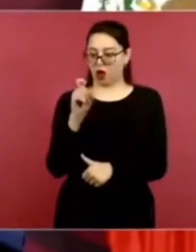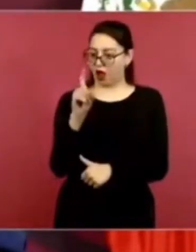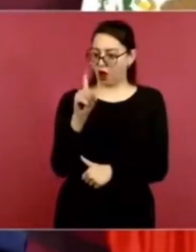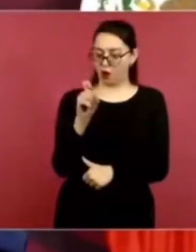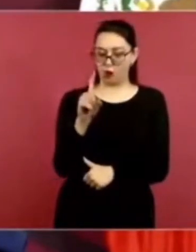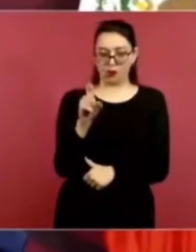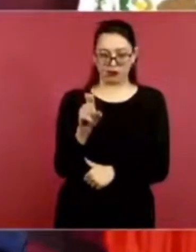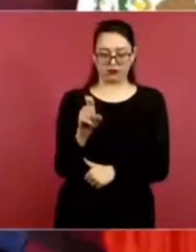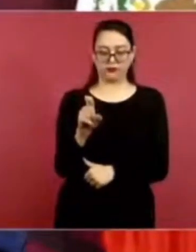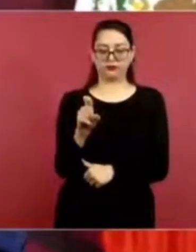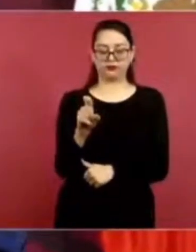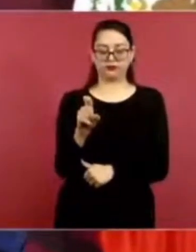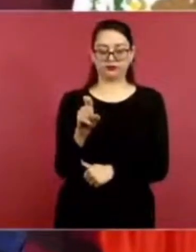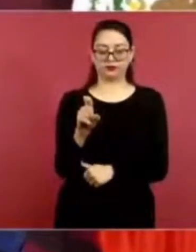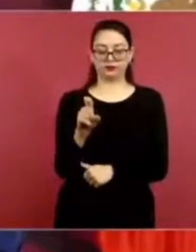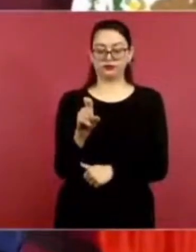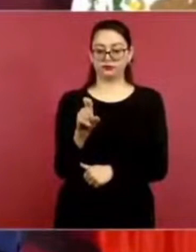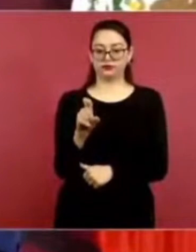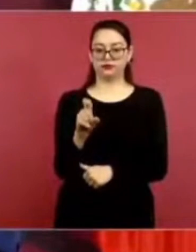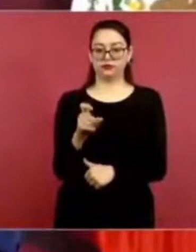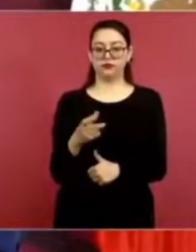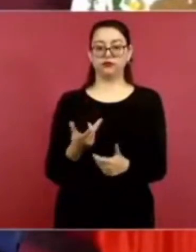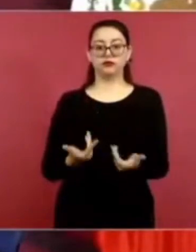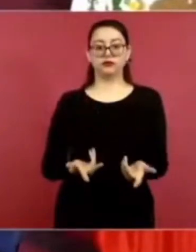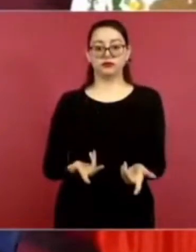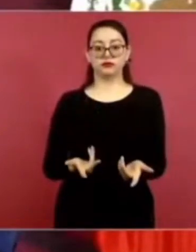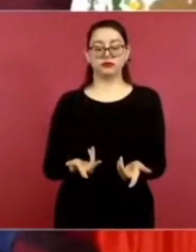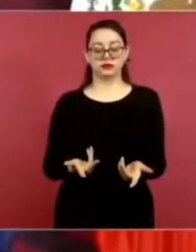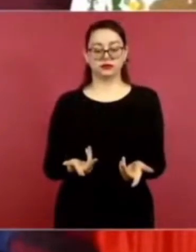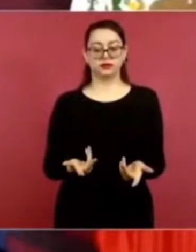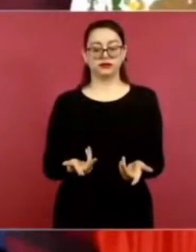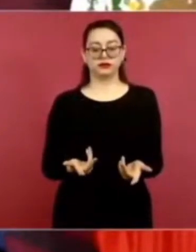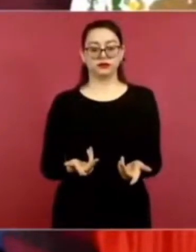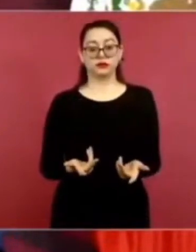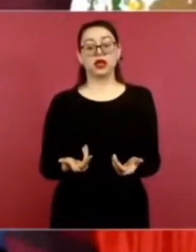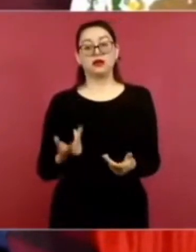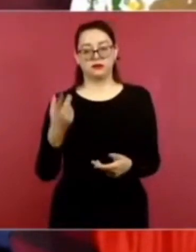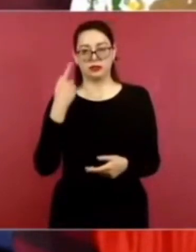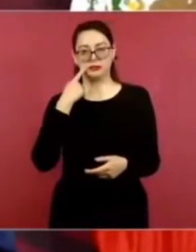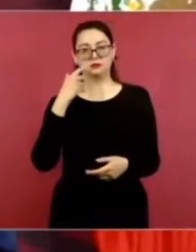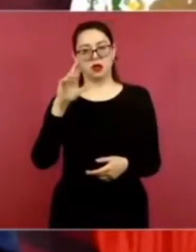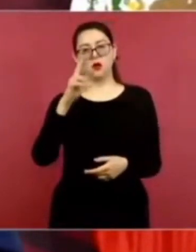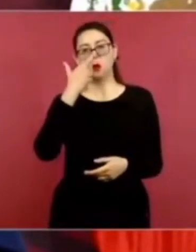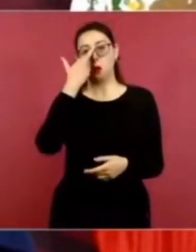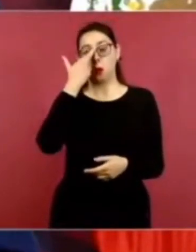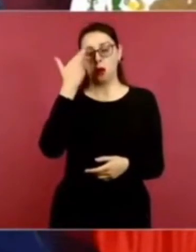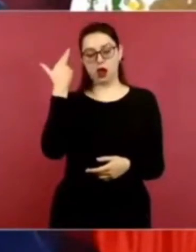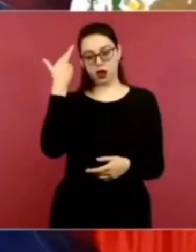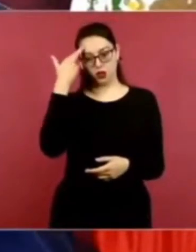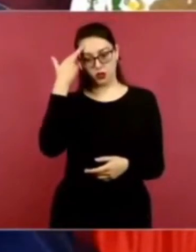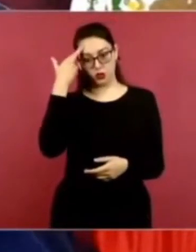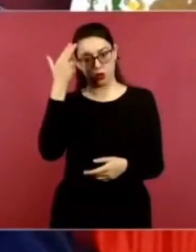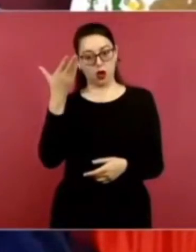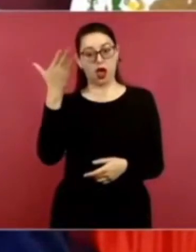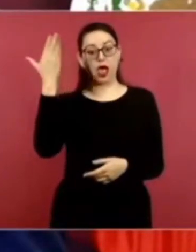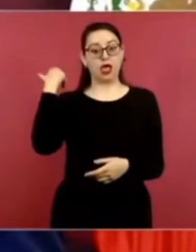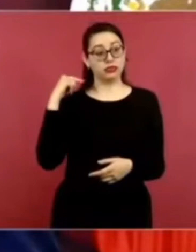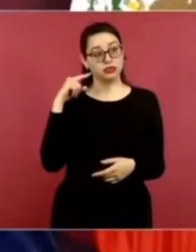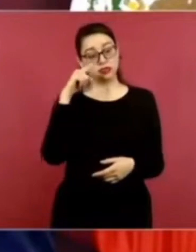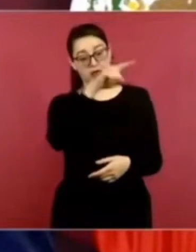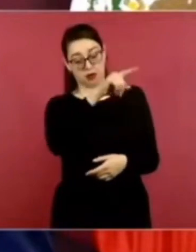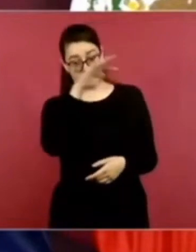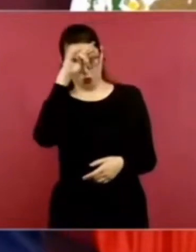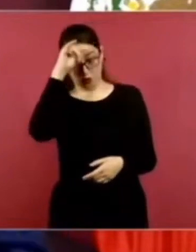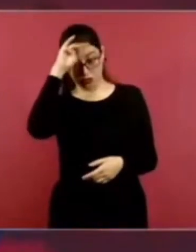Cuando faltó agua, que había escasez de agua en Monterrey, la defensa echó a andar un